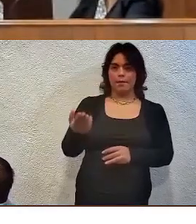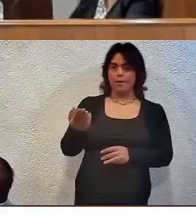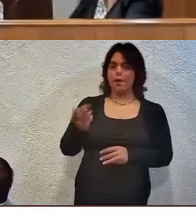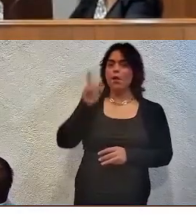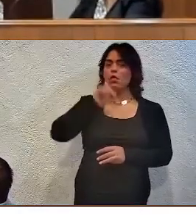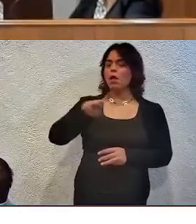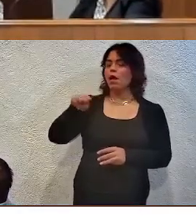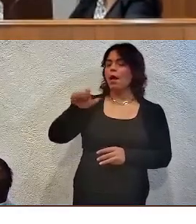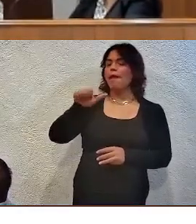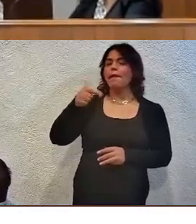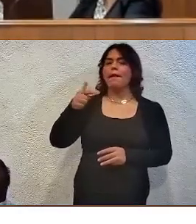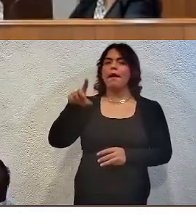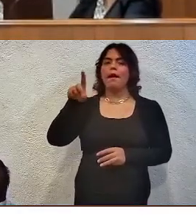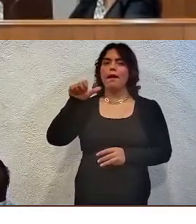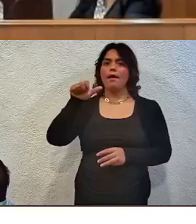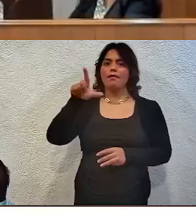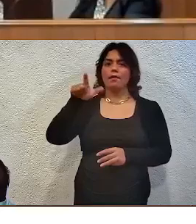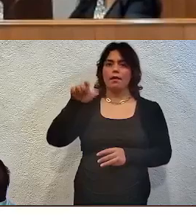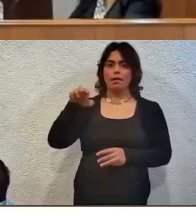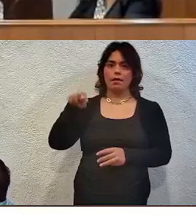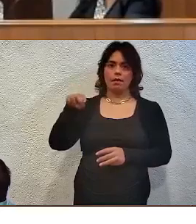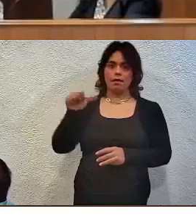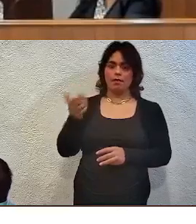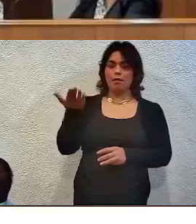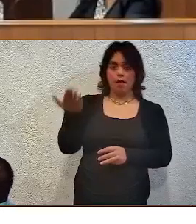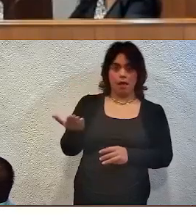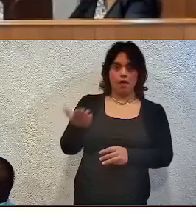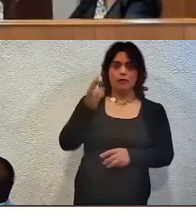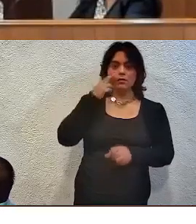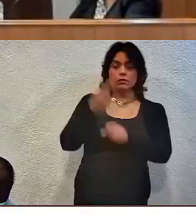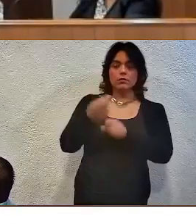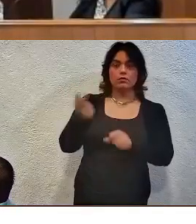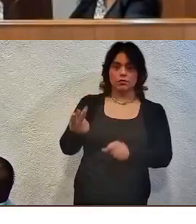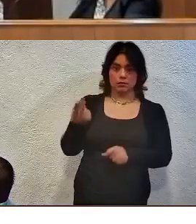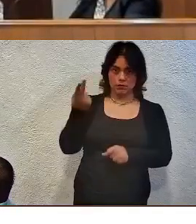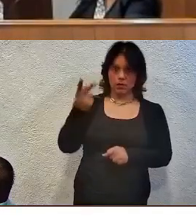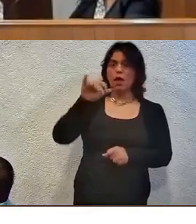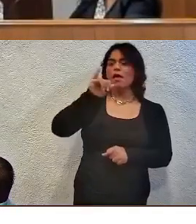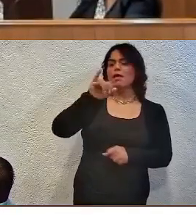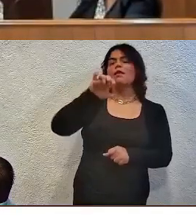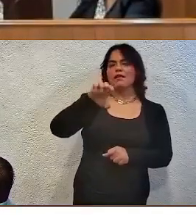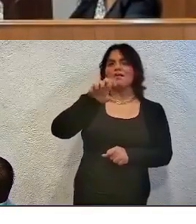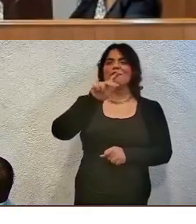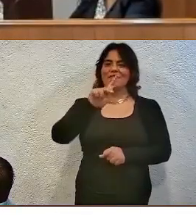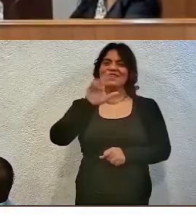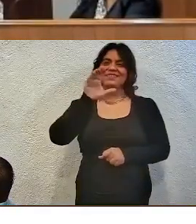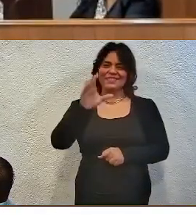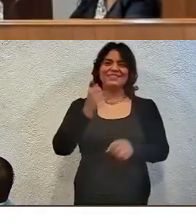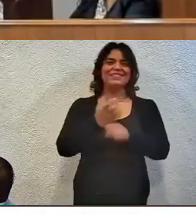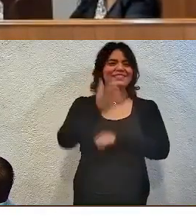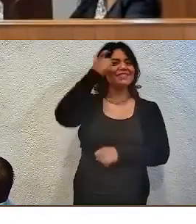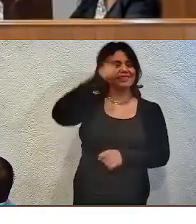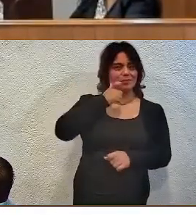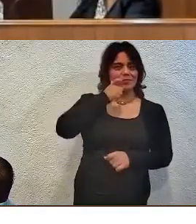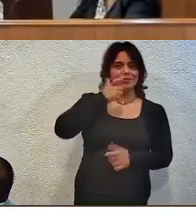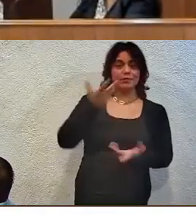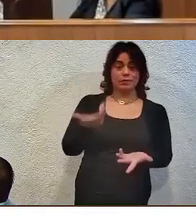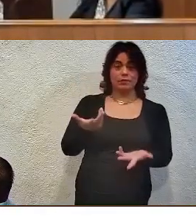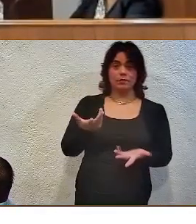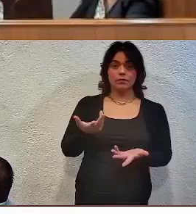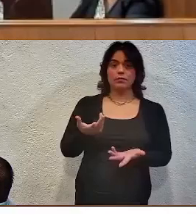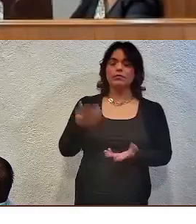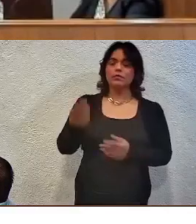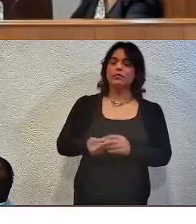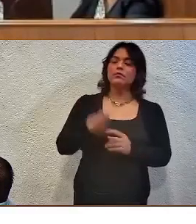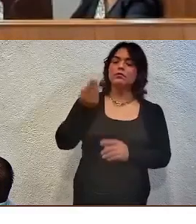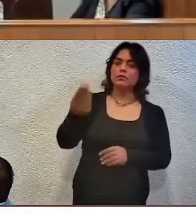Suástegui Moctezuma, autoridad responsable Instituto Electoral y de Participación Ciudadana del Estado de Guerrero, asunto que fue turnado a la